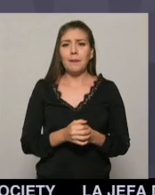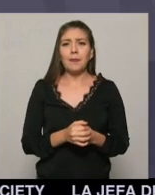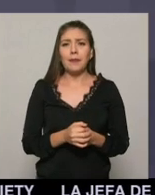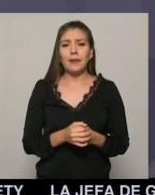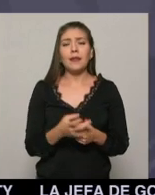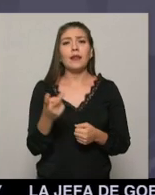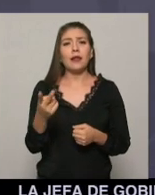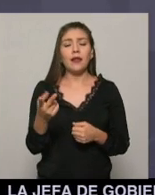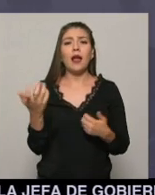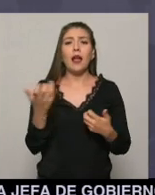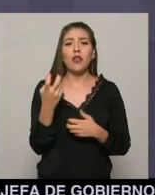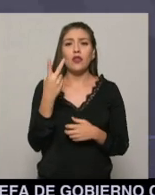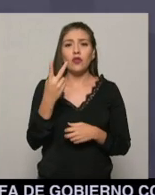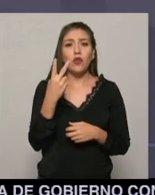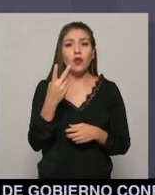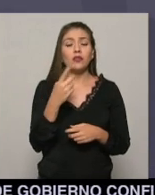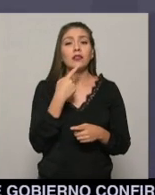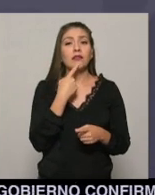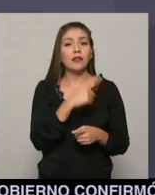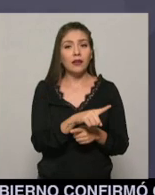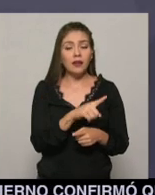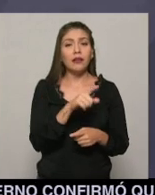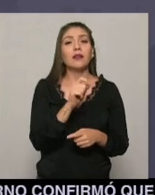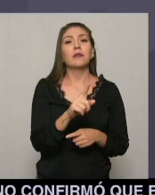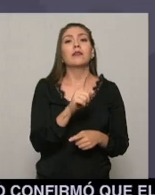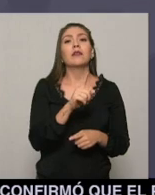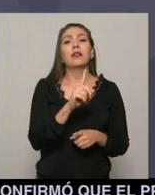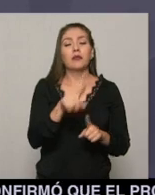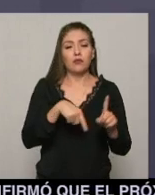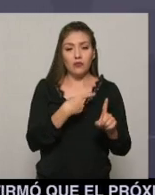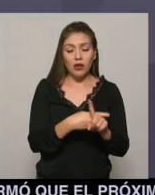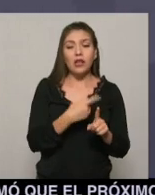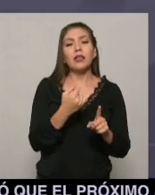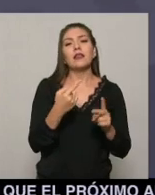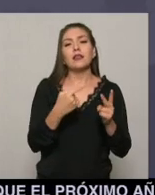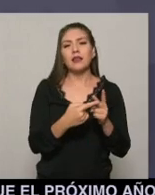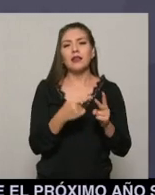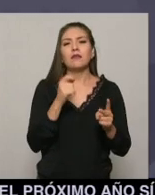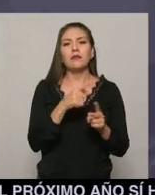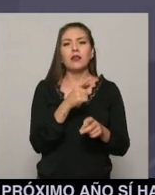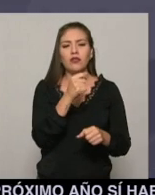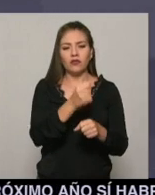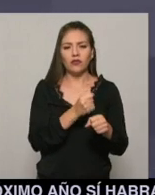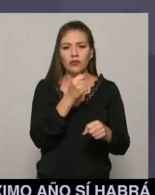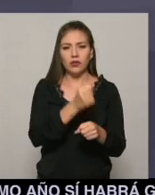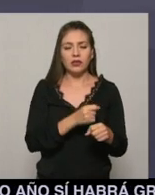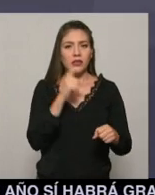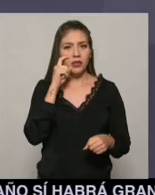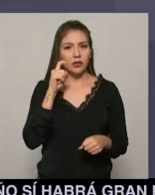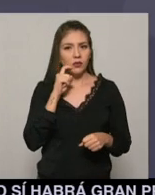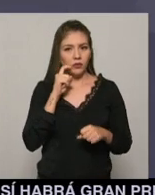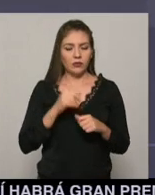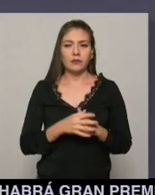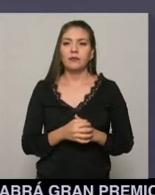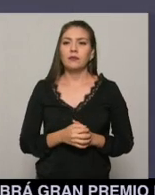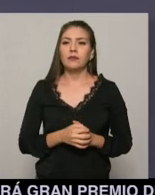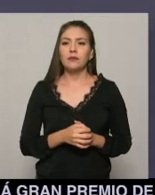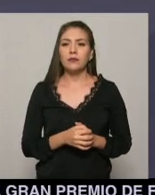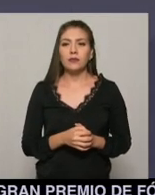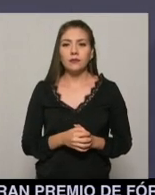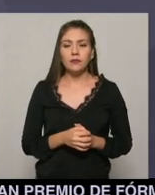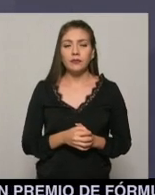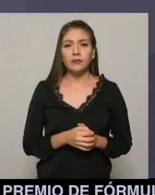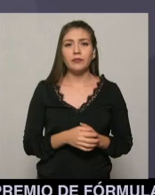cometieron el delito de tortura sexual, aparte de la violación. De tal manera que es